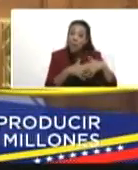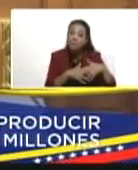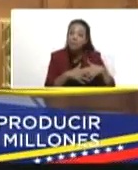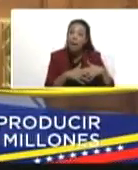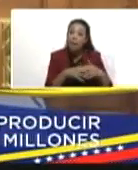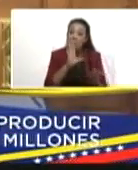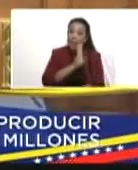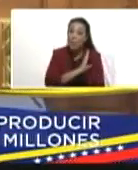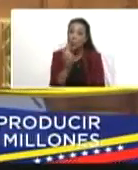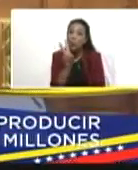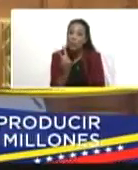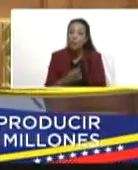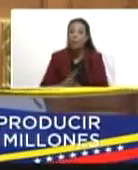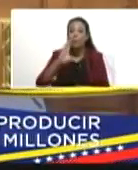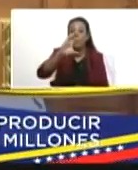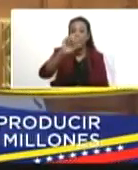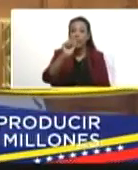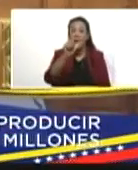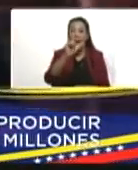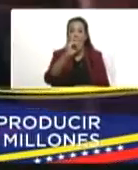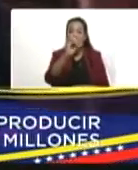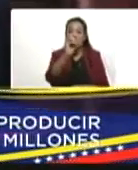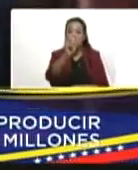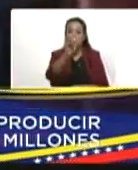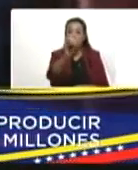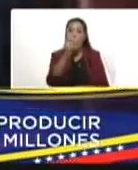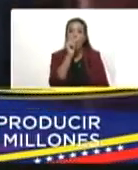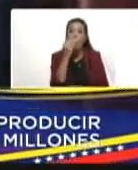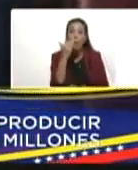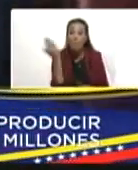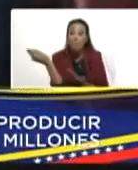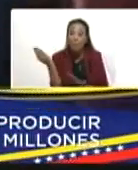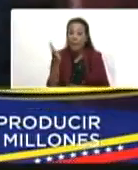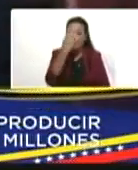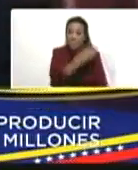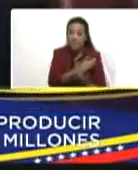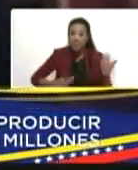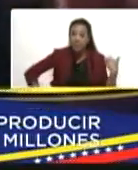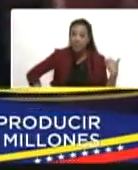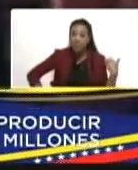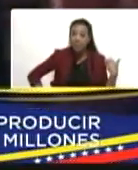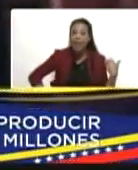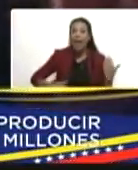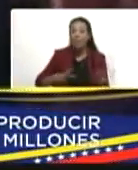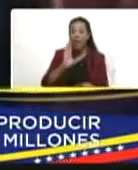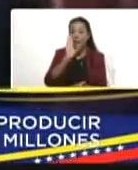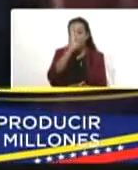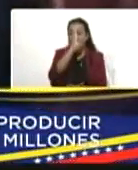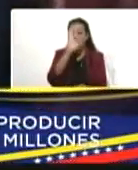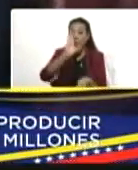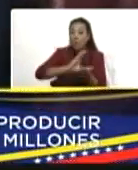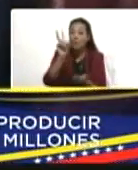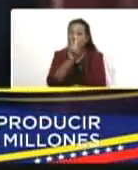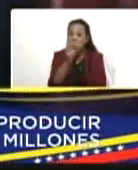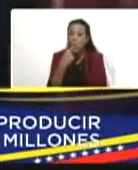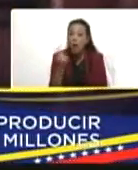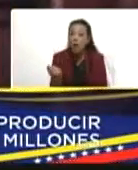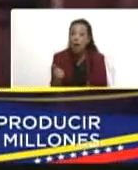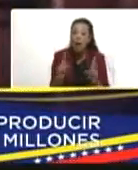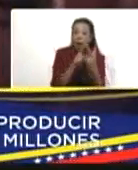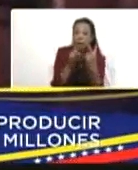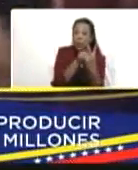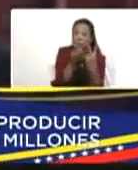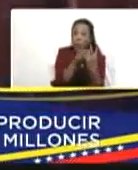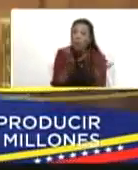calisto Ortega calisto El joven el muchacho El otro calisto es el menos